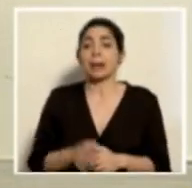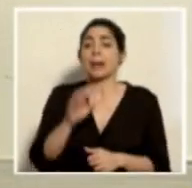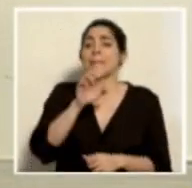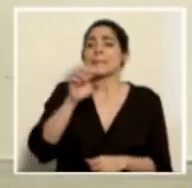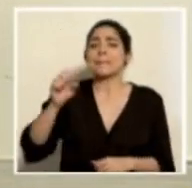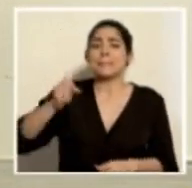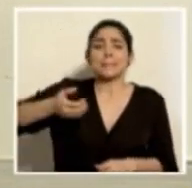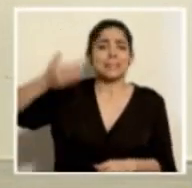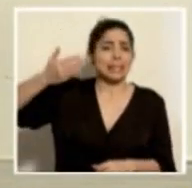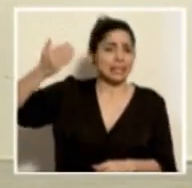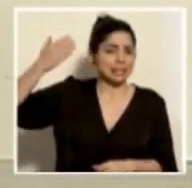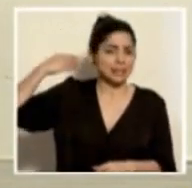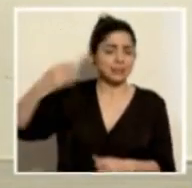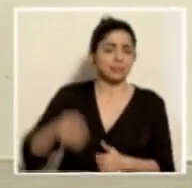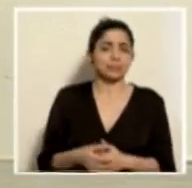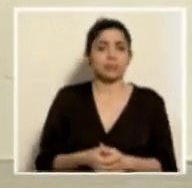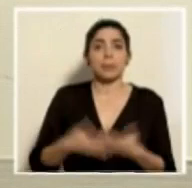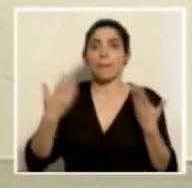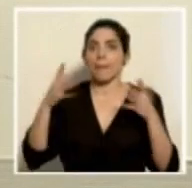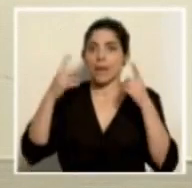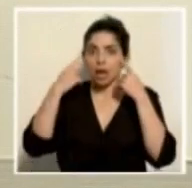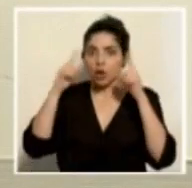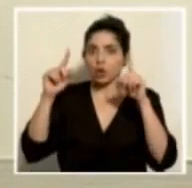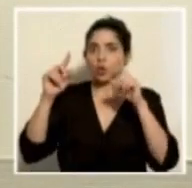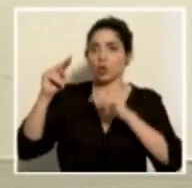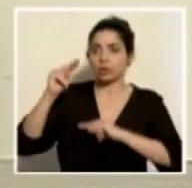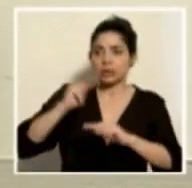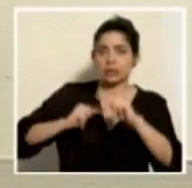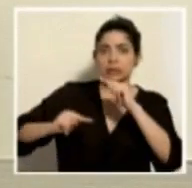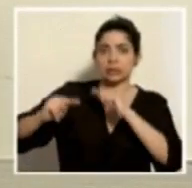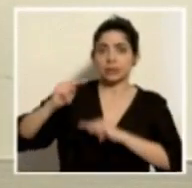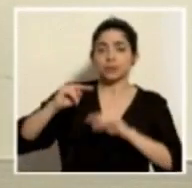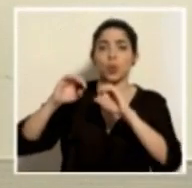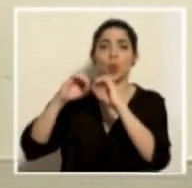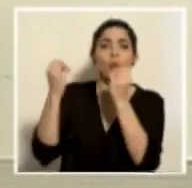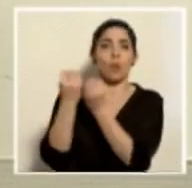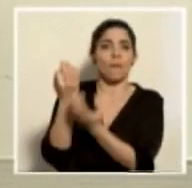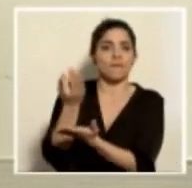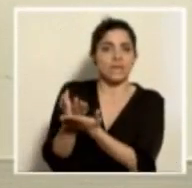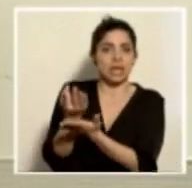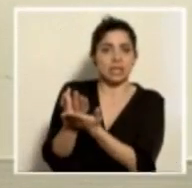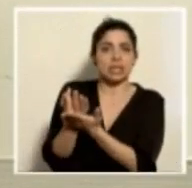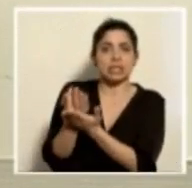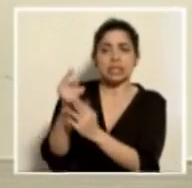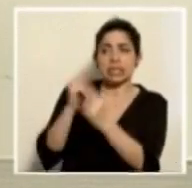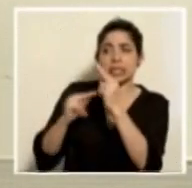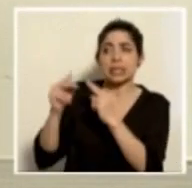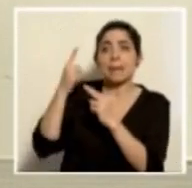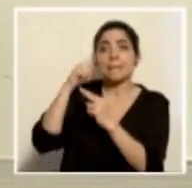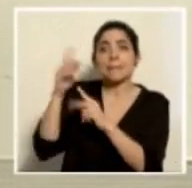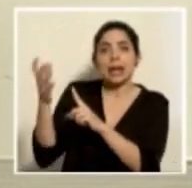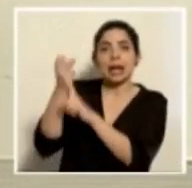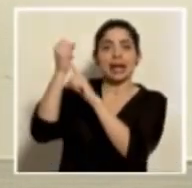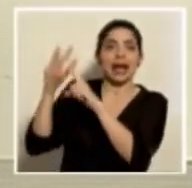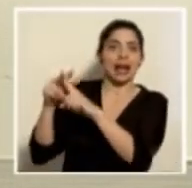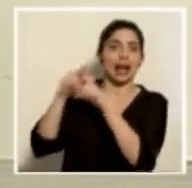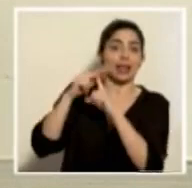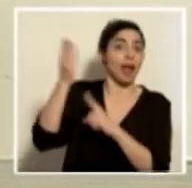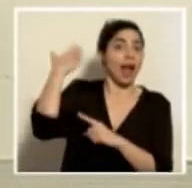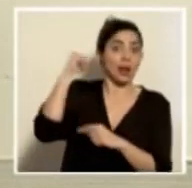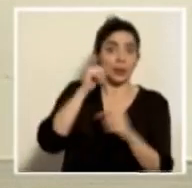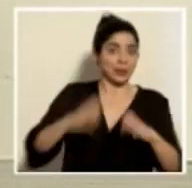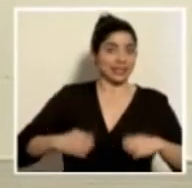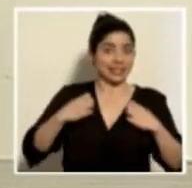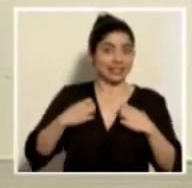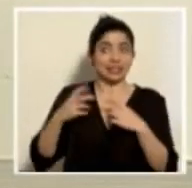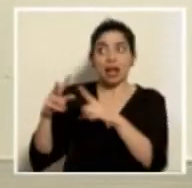meses atrás se lograron las negociaciones con los organismos financieros para créditos que antes no teníamos, y los